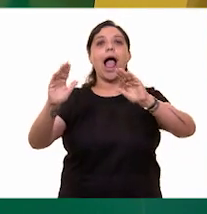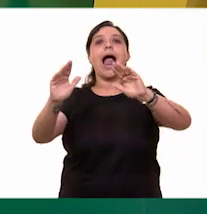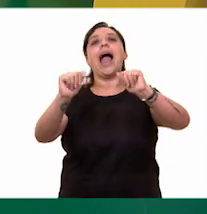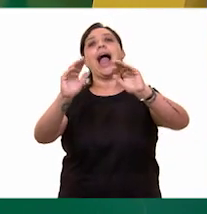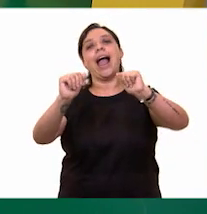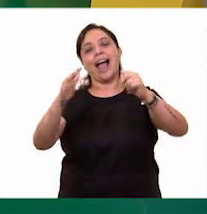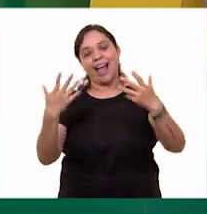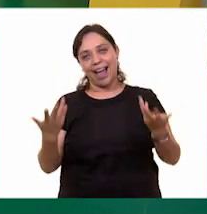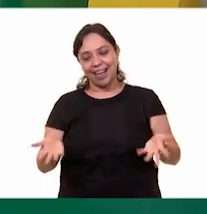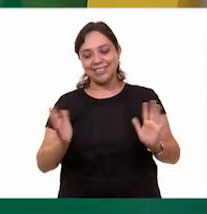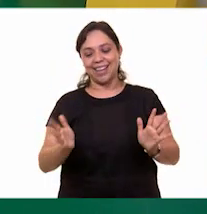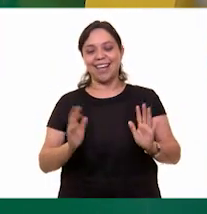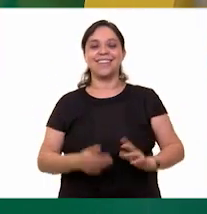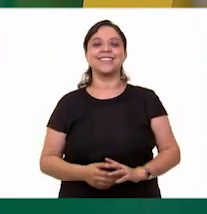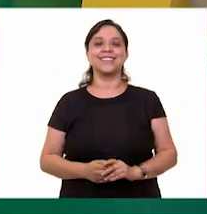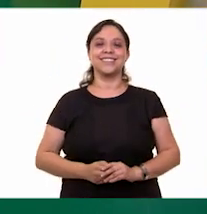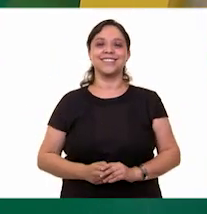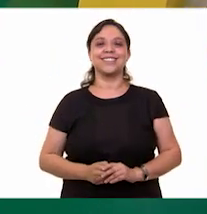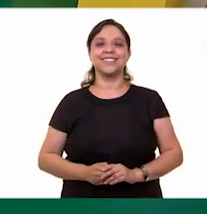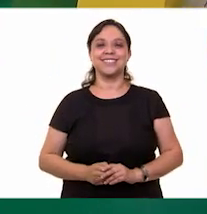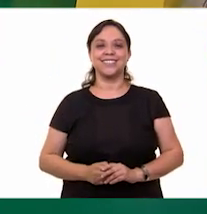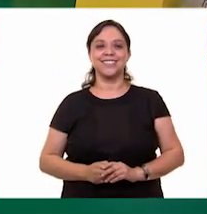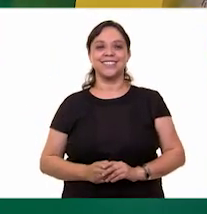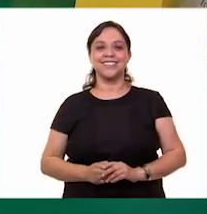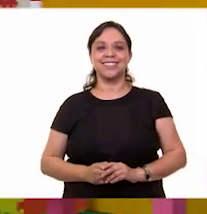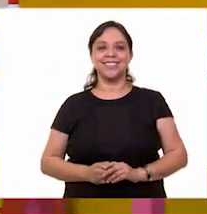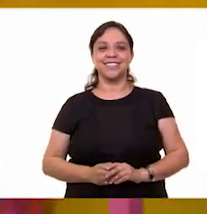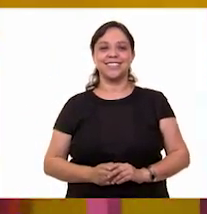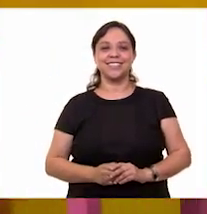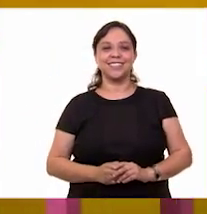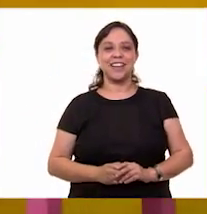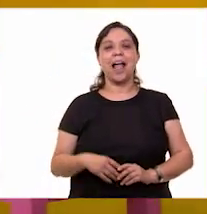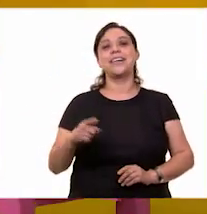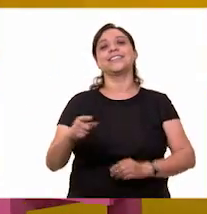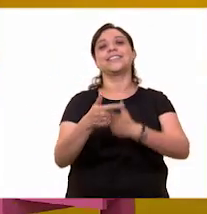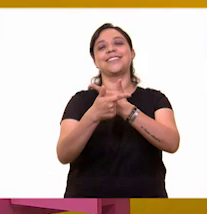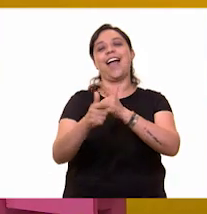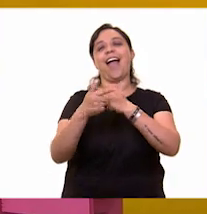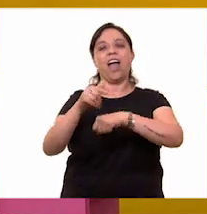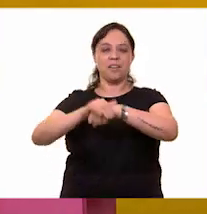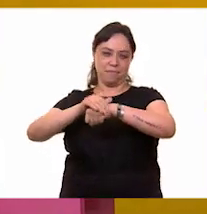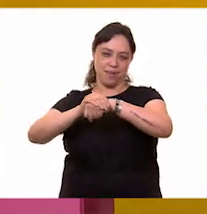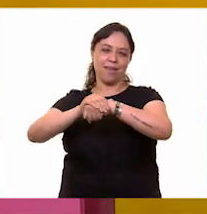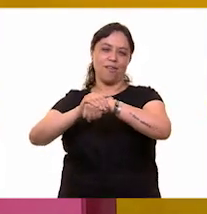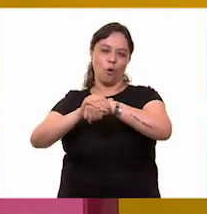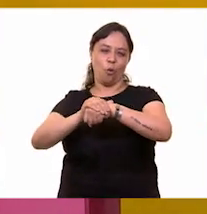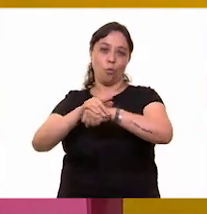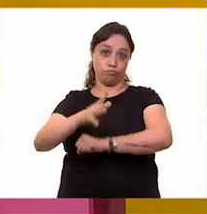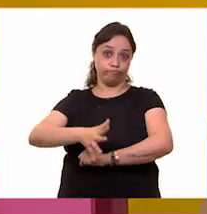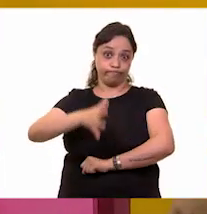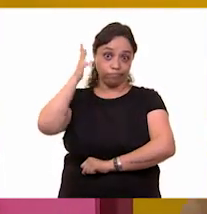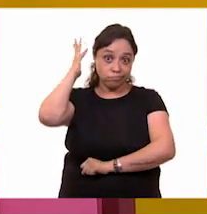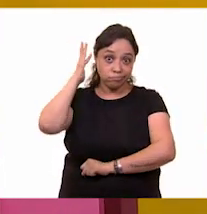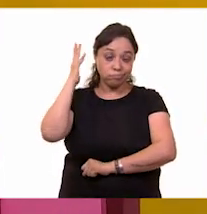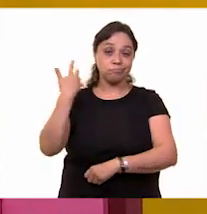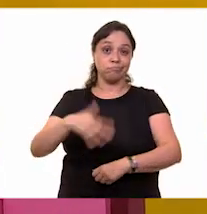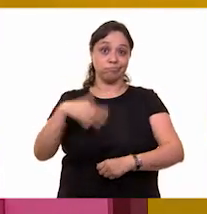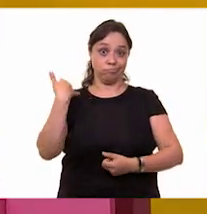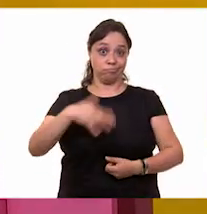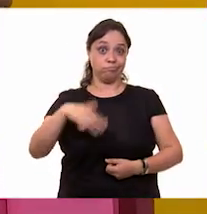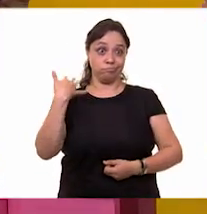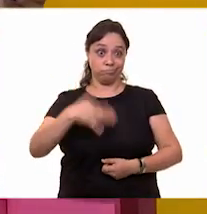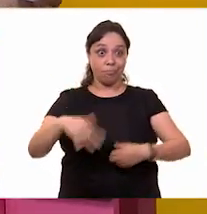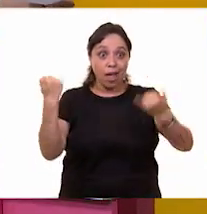mí. Claro. Excelente. Ay, este amigo, el taxi. Muy bien, qué velocidad. Así como la velocidad del